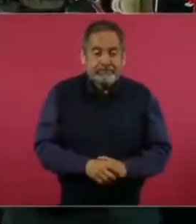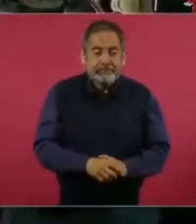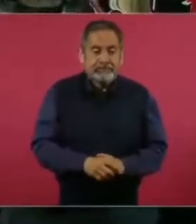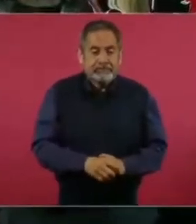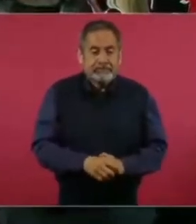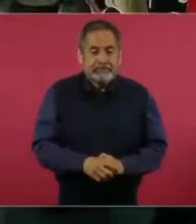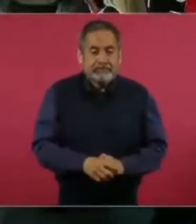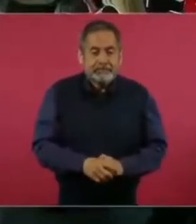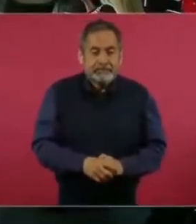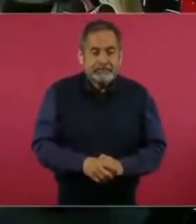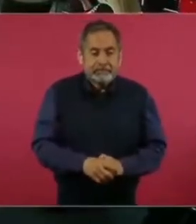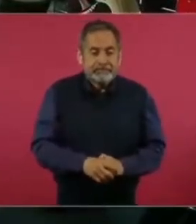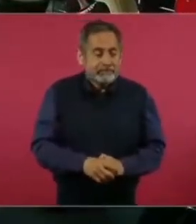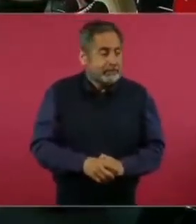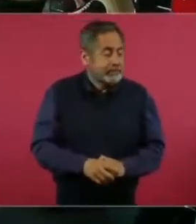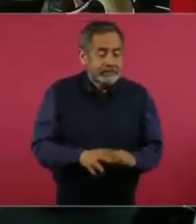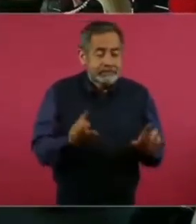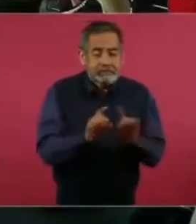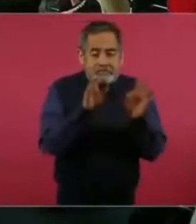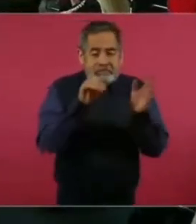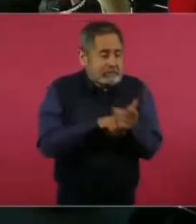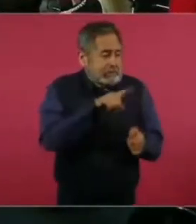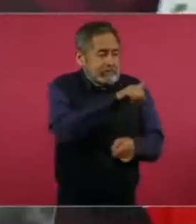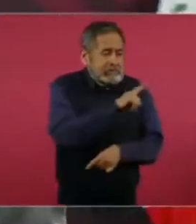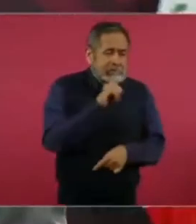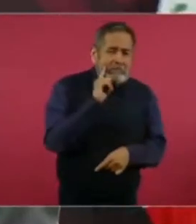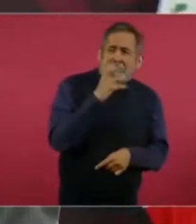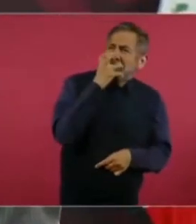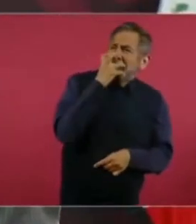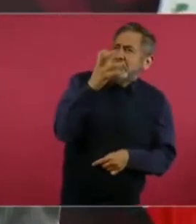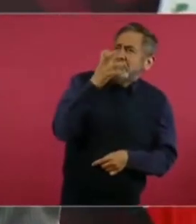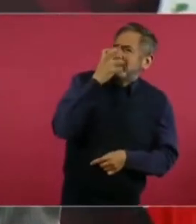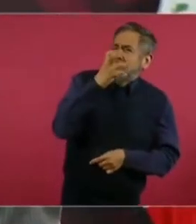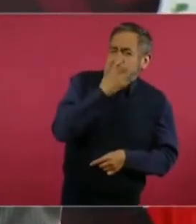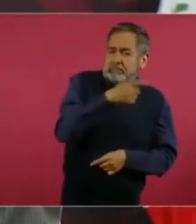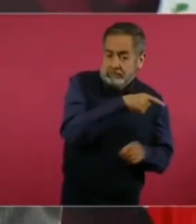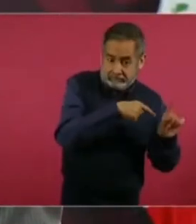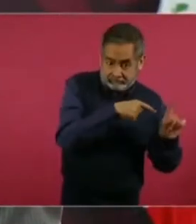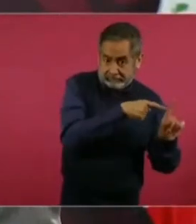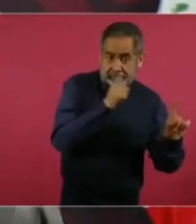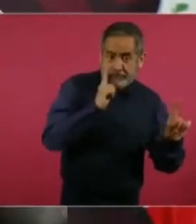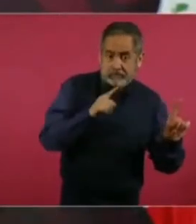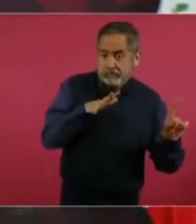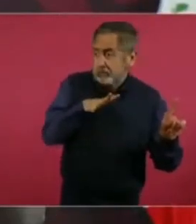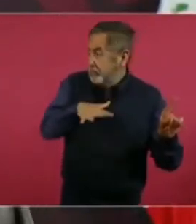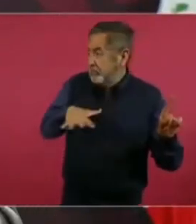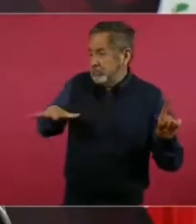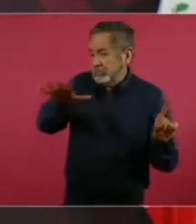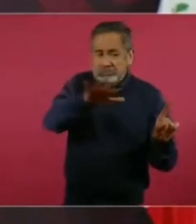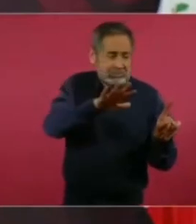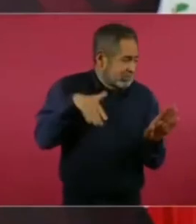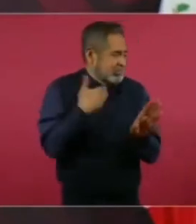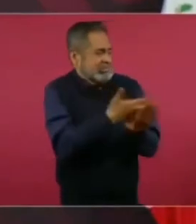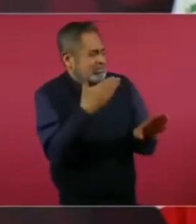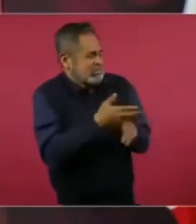y espontáneo, ¿no?, de la gente. ¿Qué no se dan cuenta de